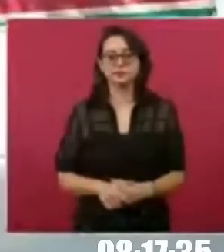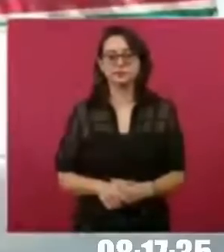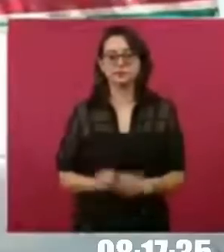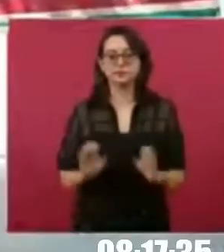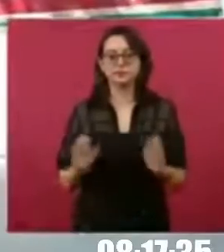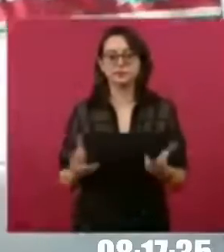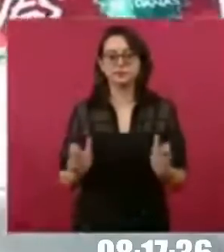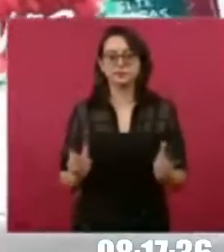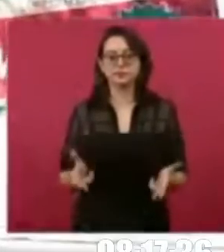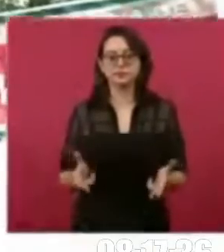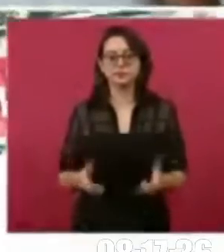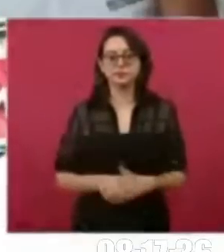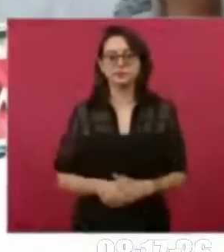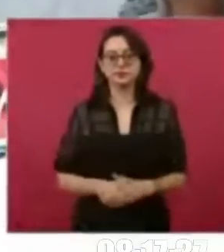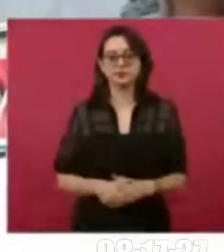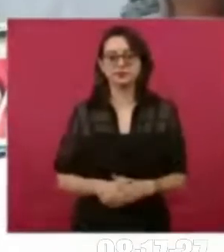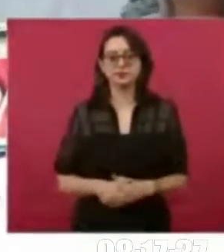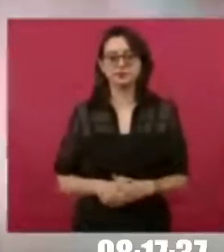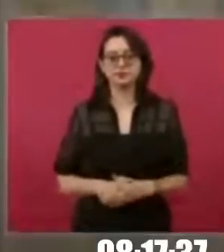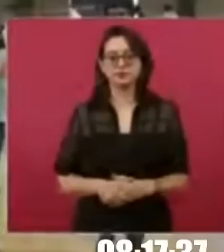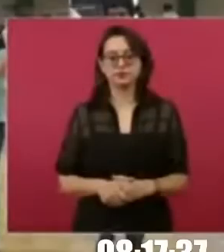Chiapas Chihuahua